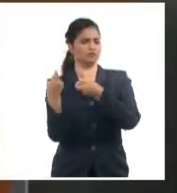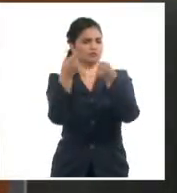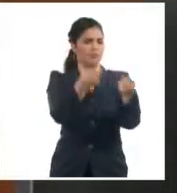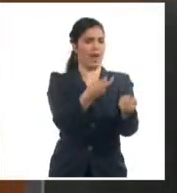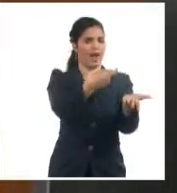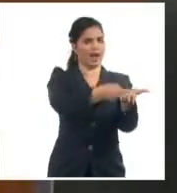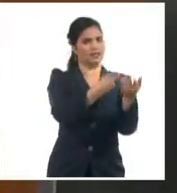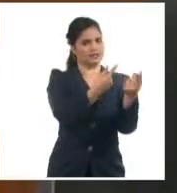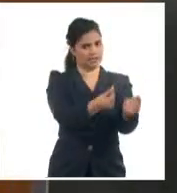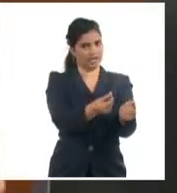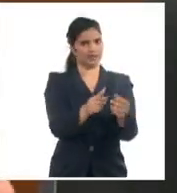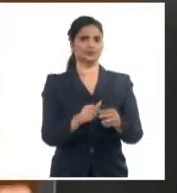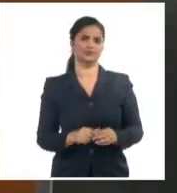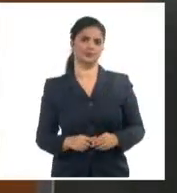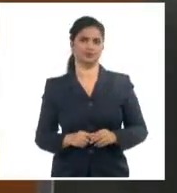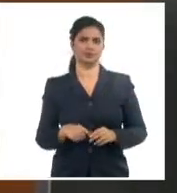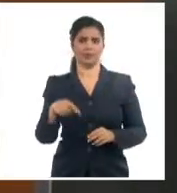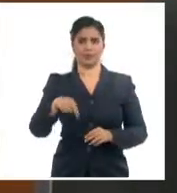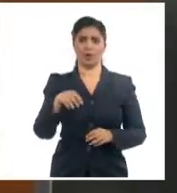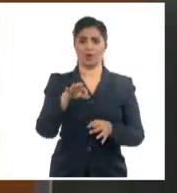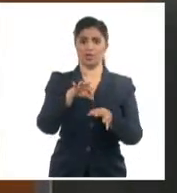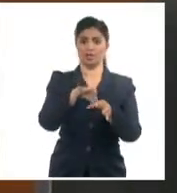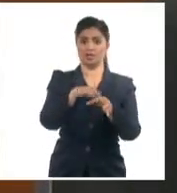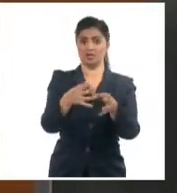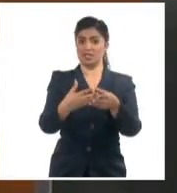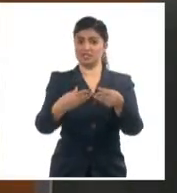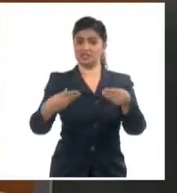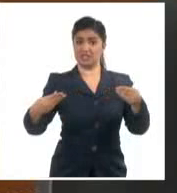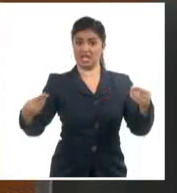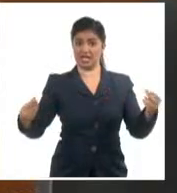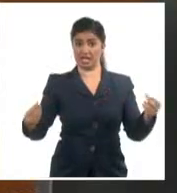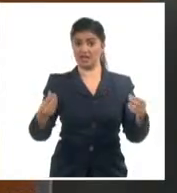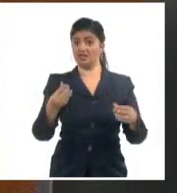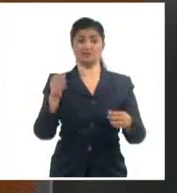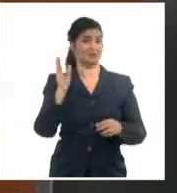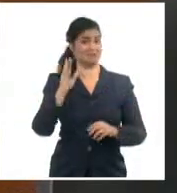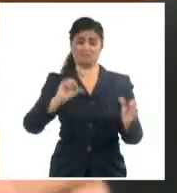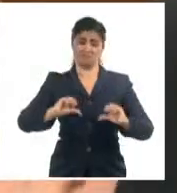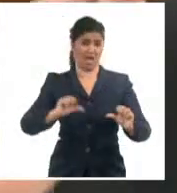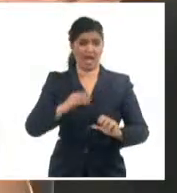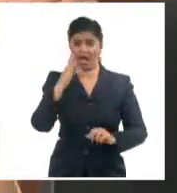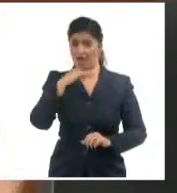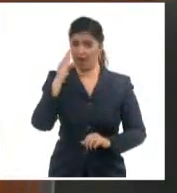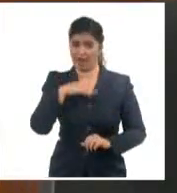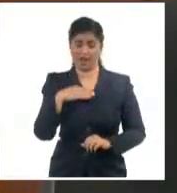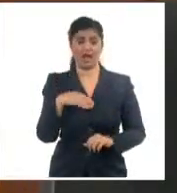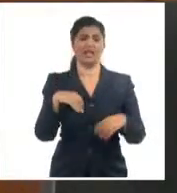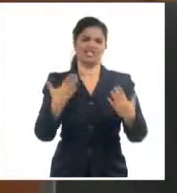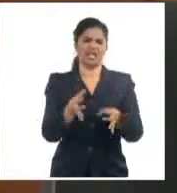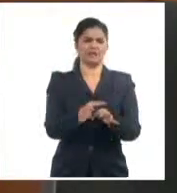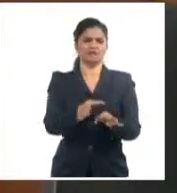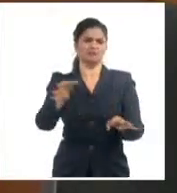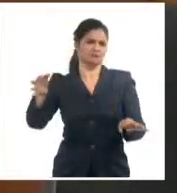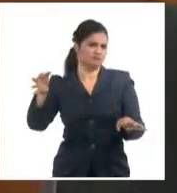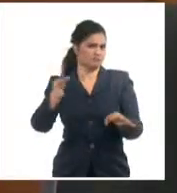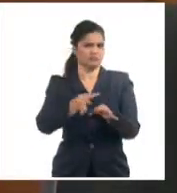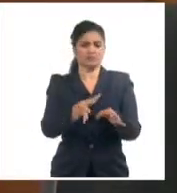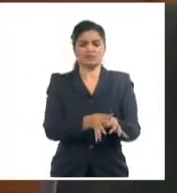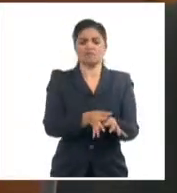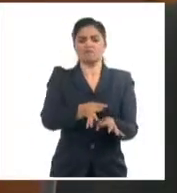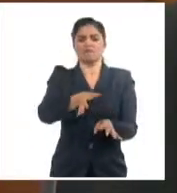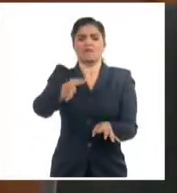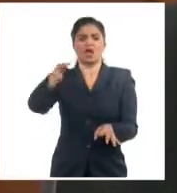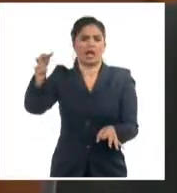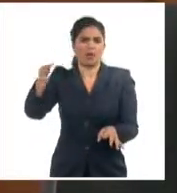caña, infestados de una manera en hierba, en marabú, en maleza, y hoy el